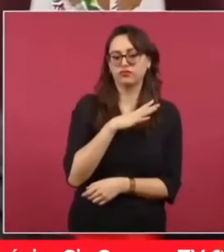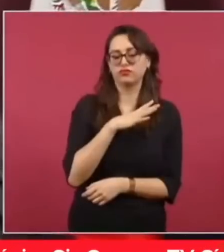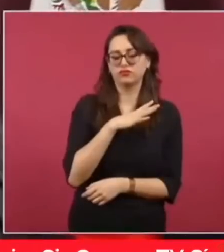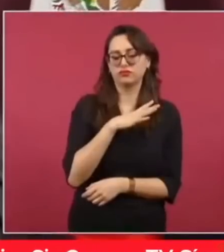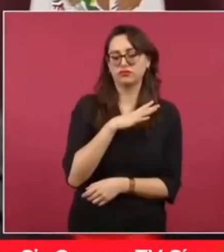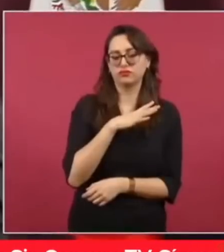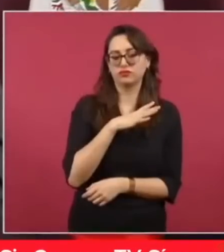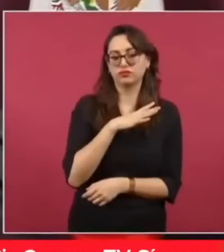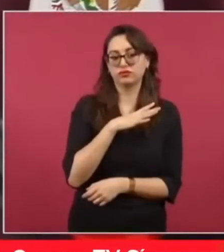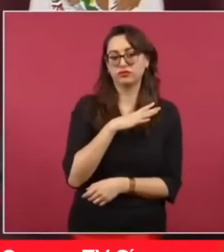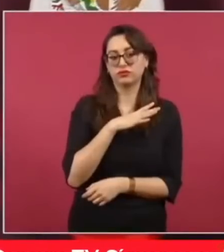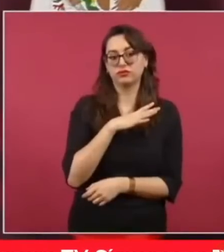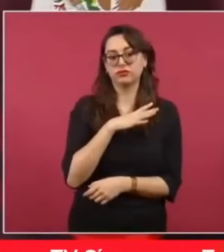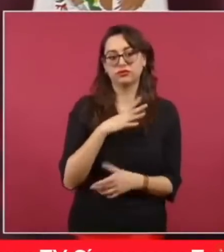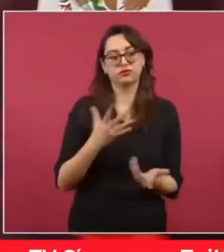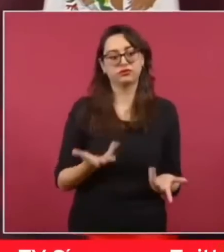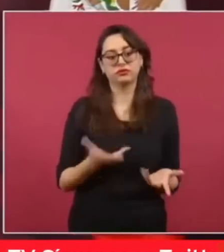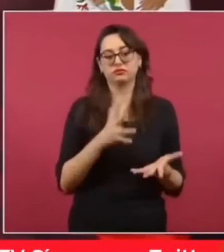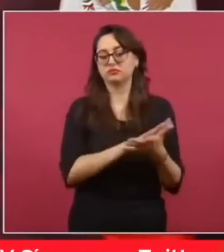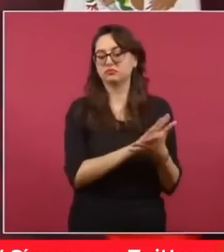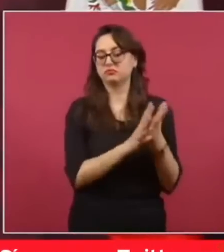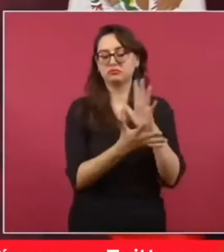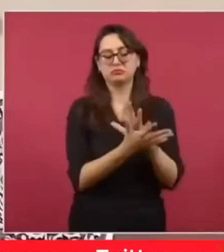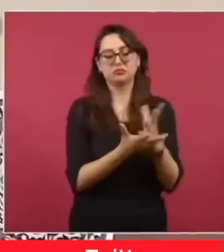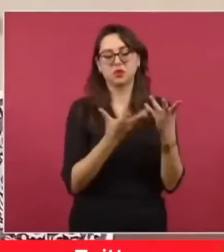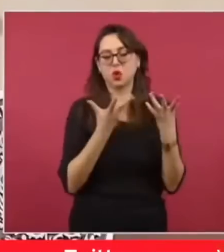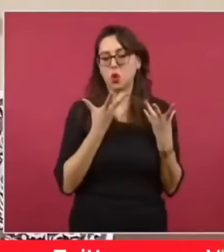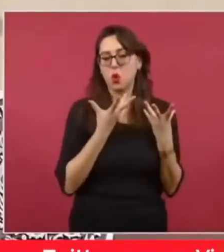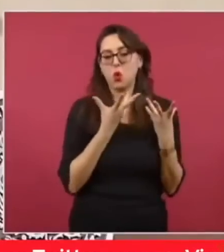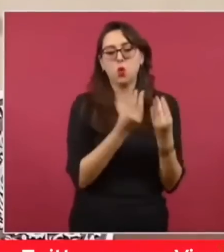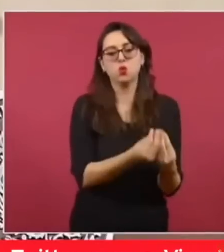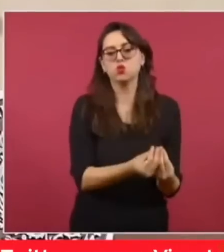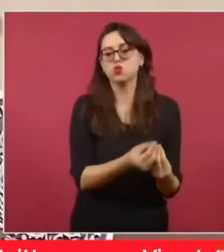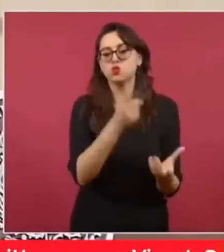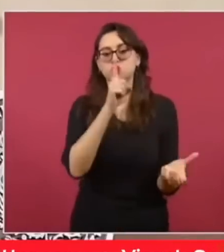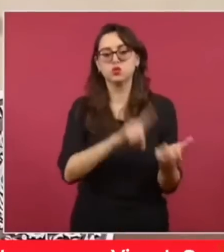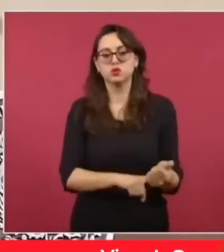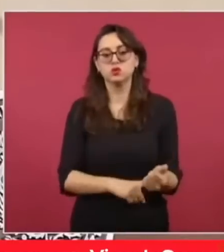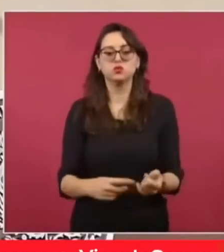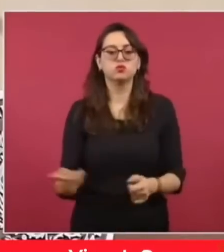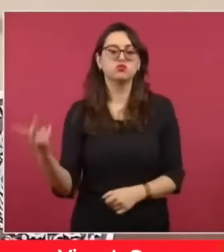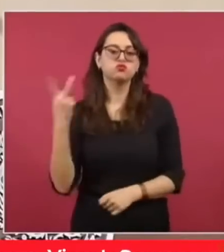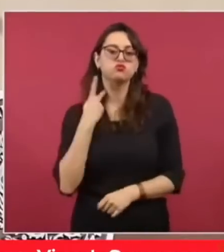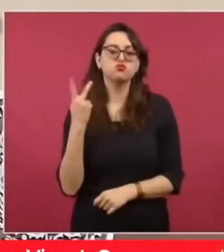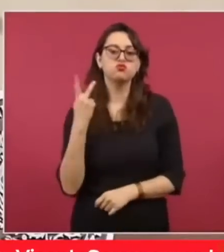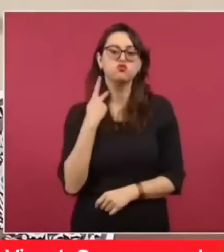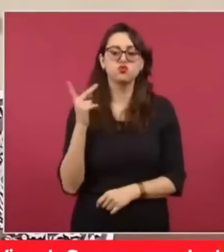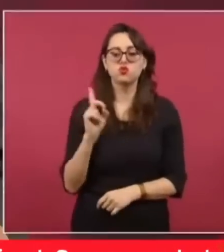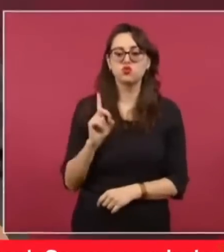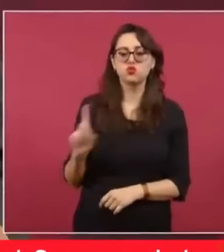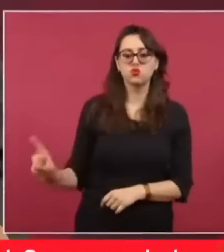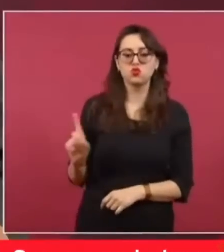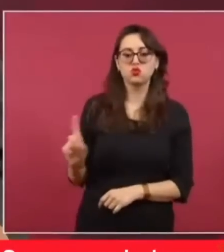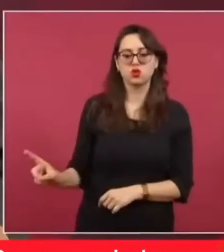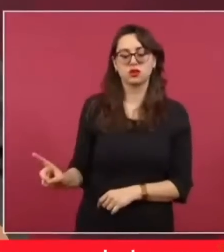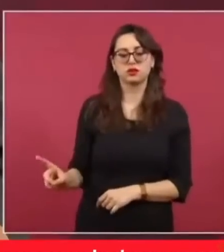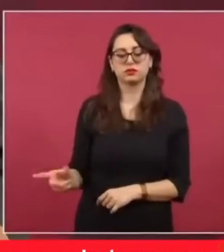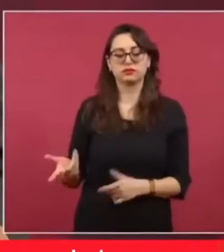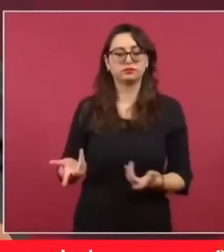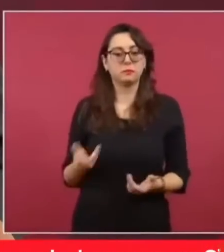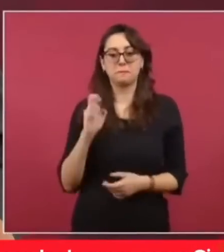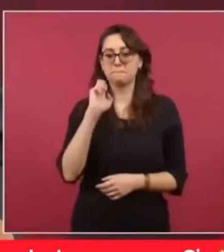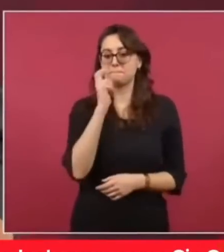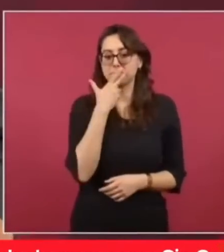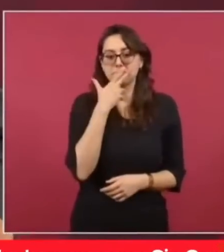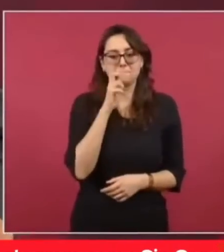de derechos humanos, muy vinculados a la derecha, al conservadurismo, en